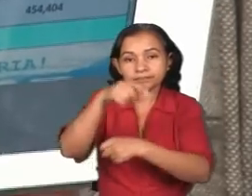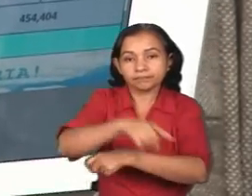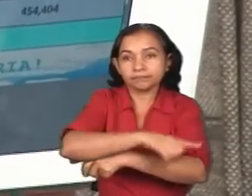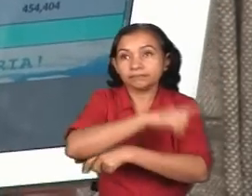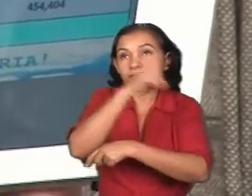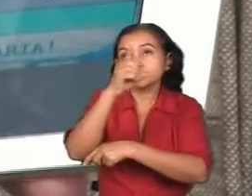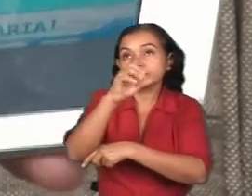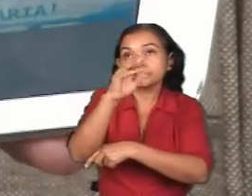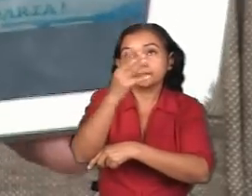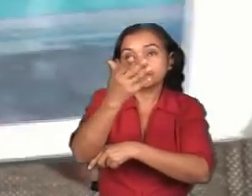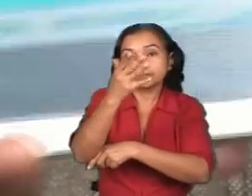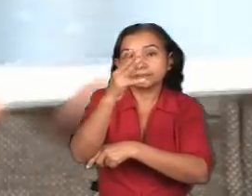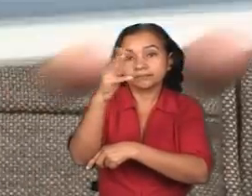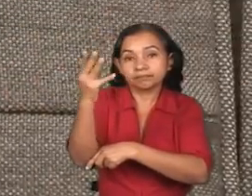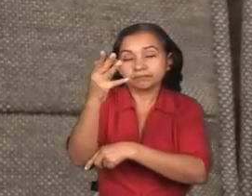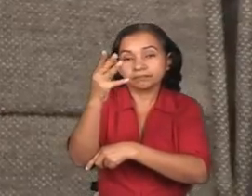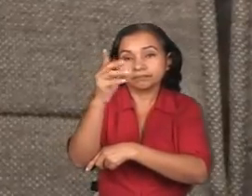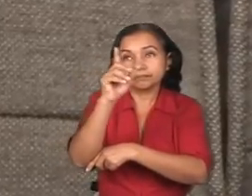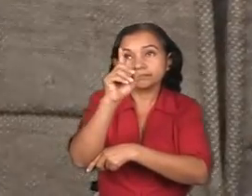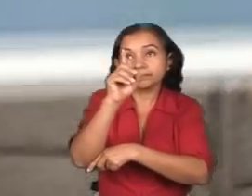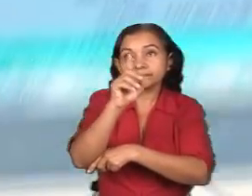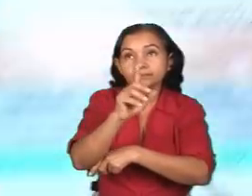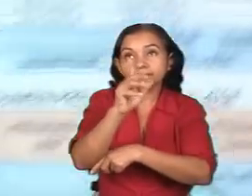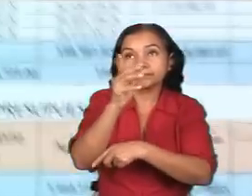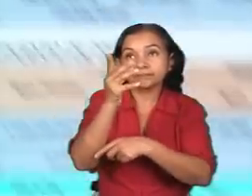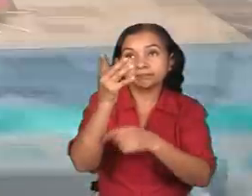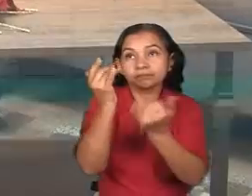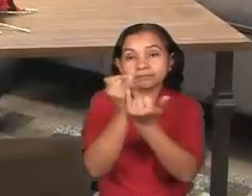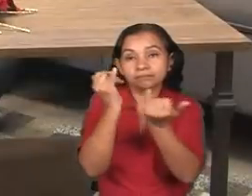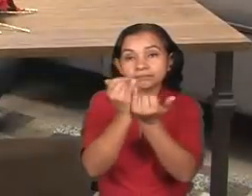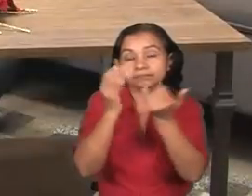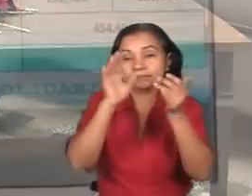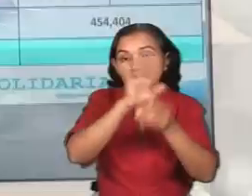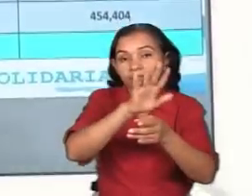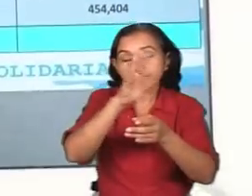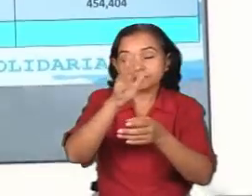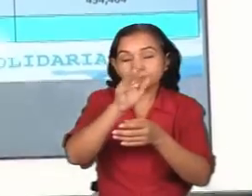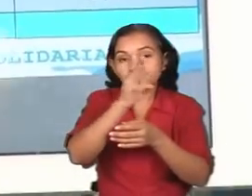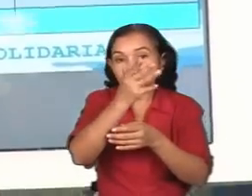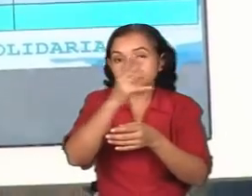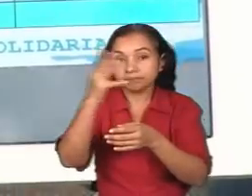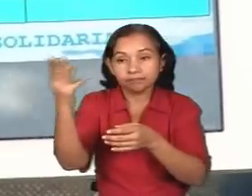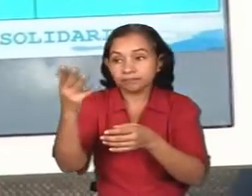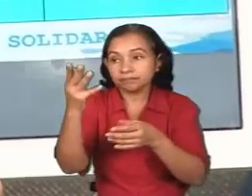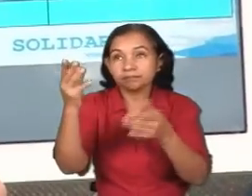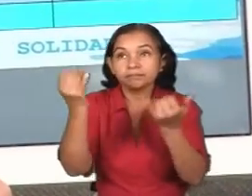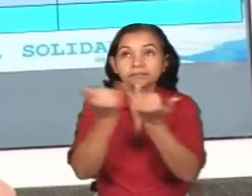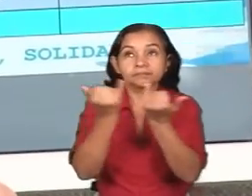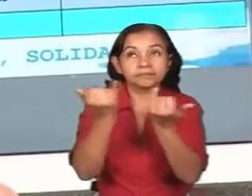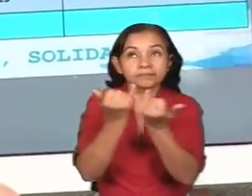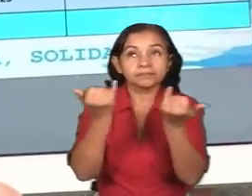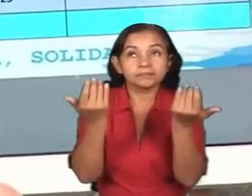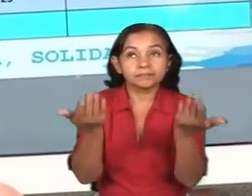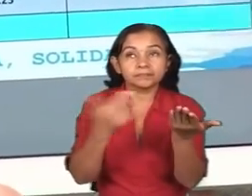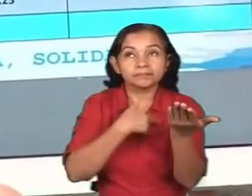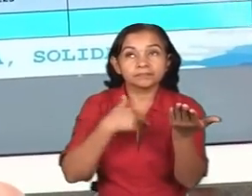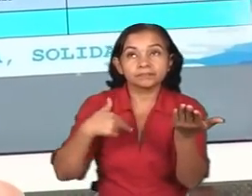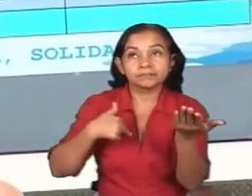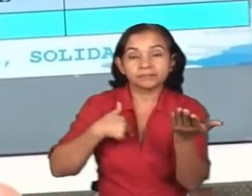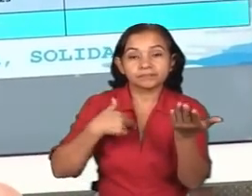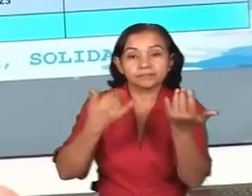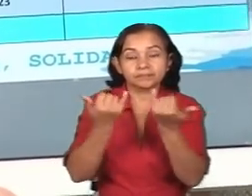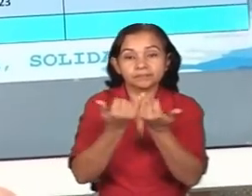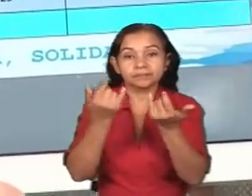con 1.29.57, no sé. Ahí bájalo, ahí sosténgalo. Ahí sosténgalo. Ahí